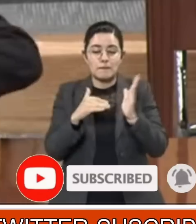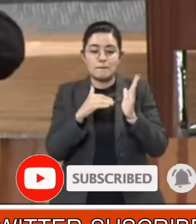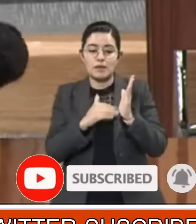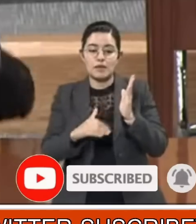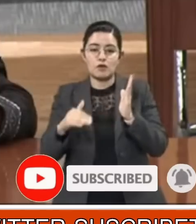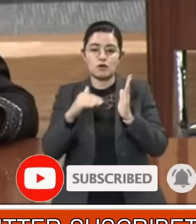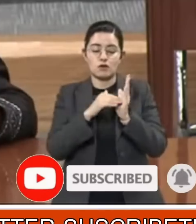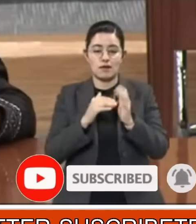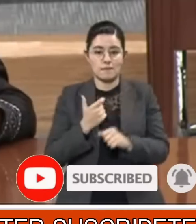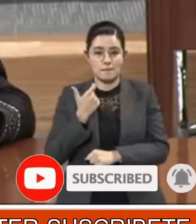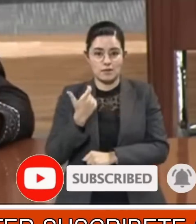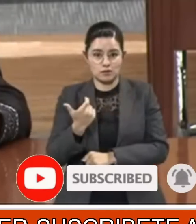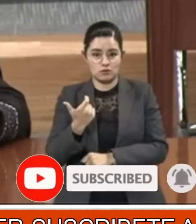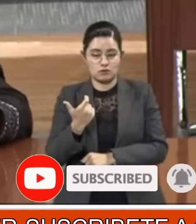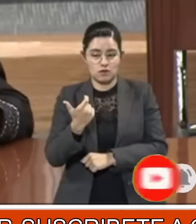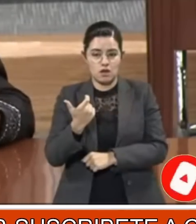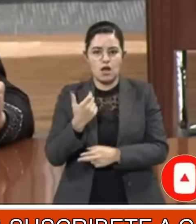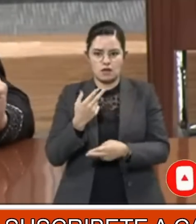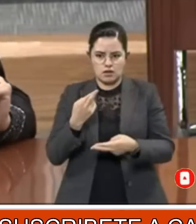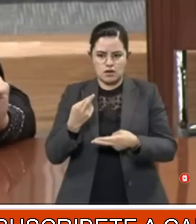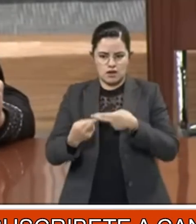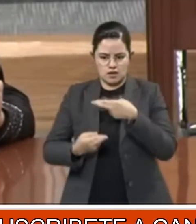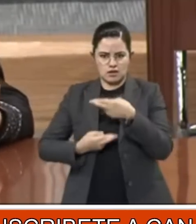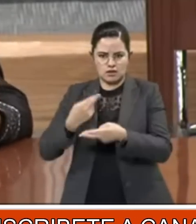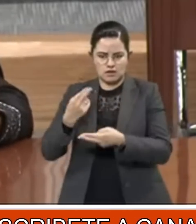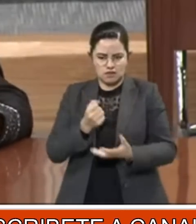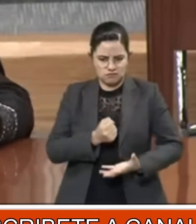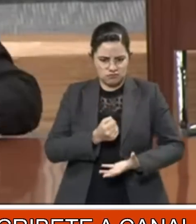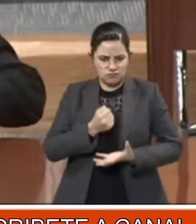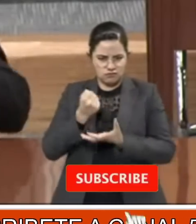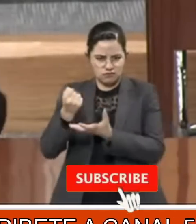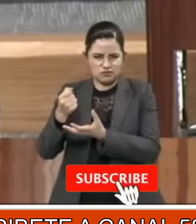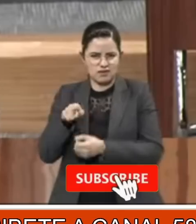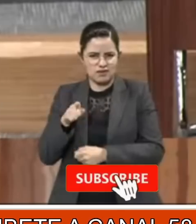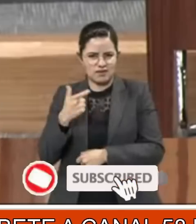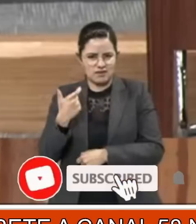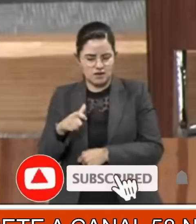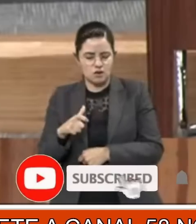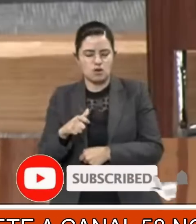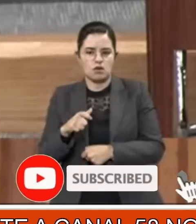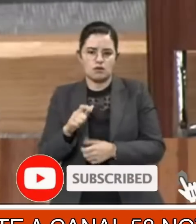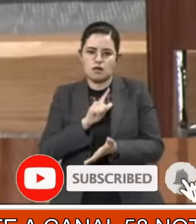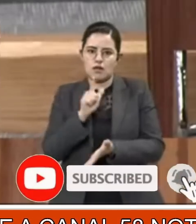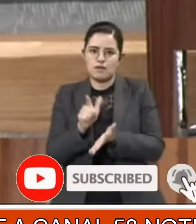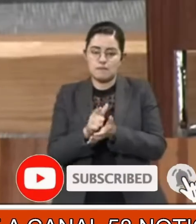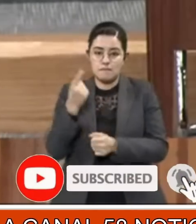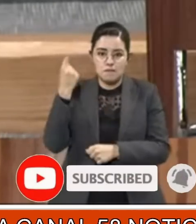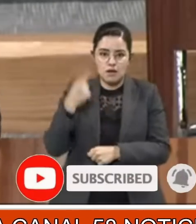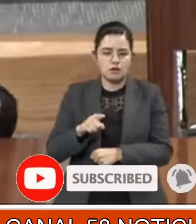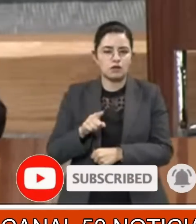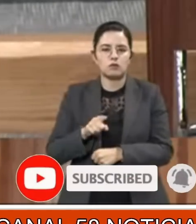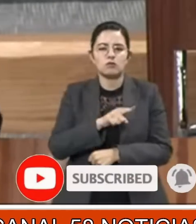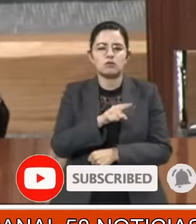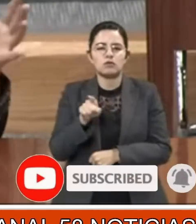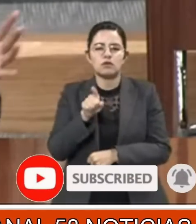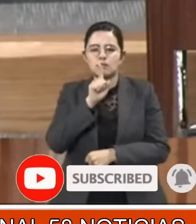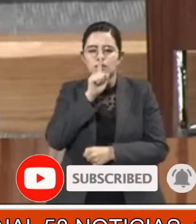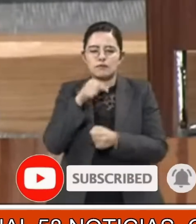donde más les duele, en el dinero. Empezaré por lo más grave del informe.